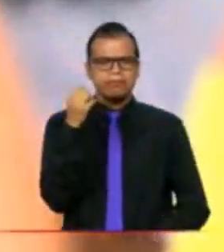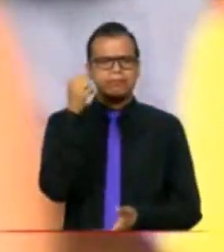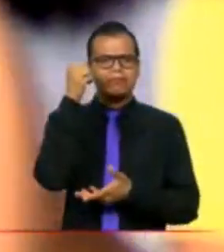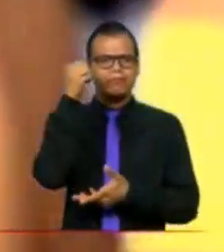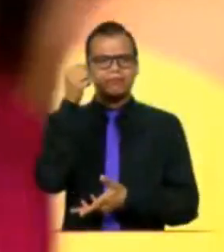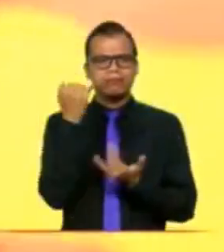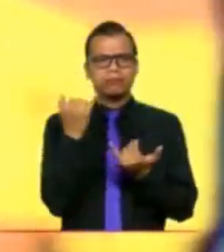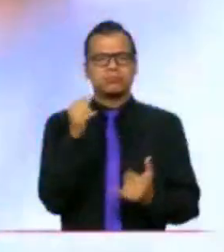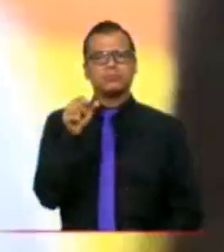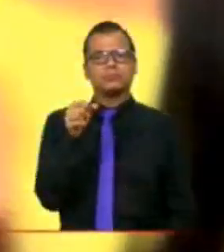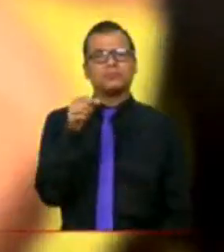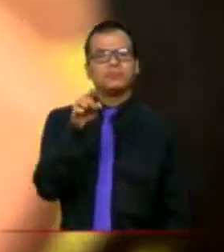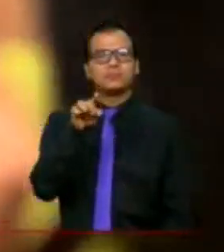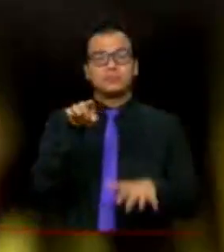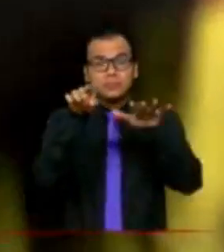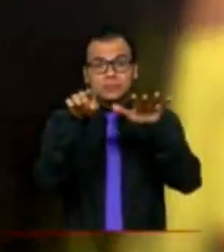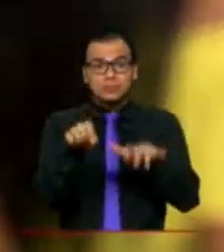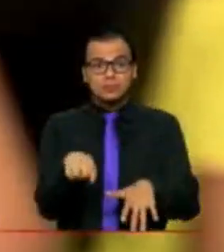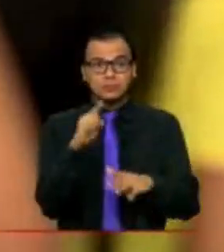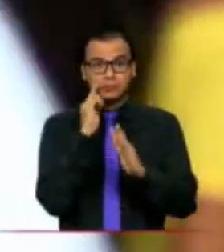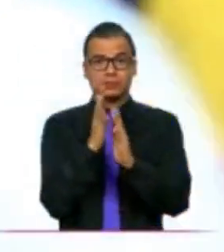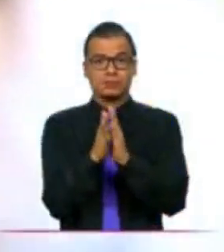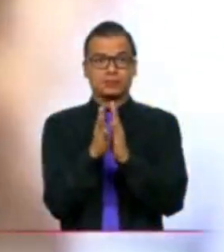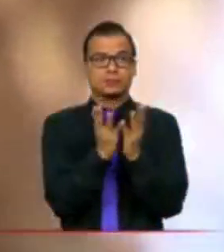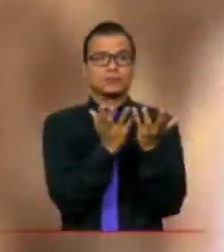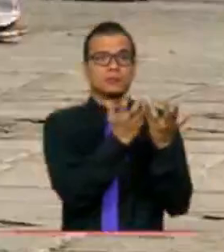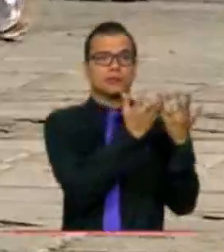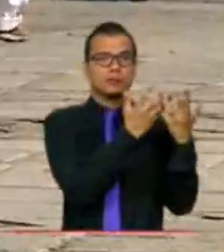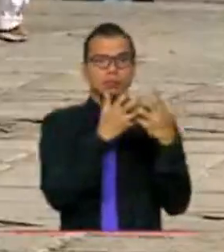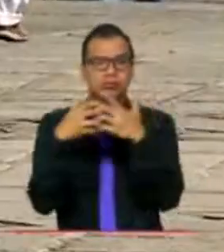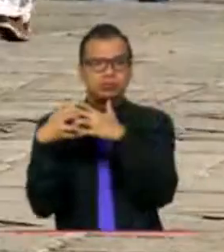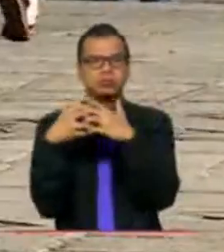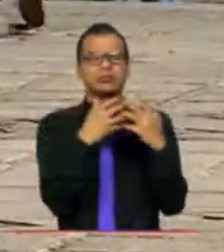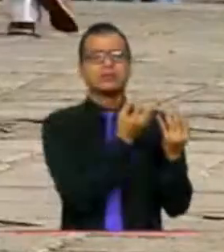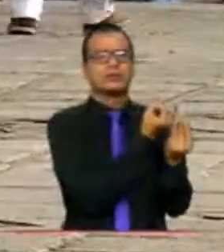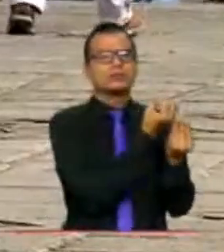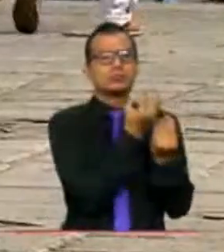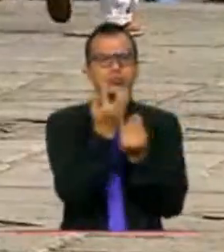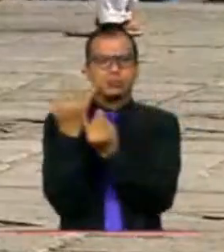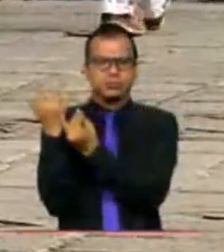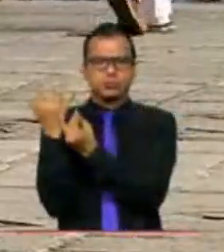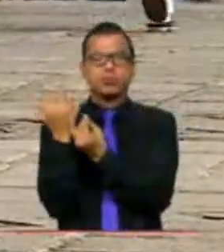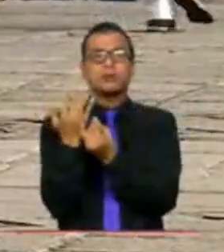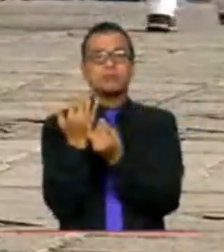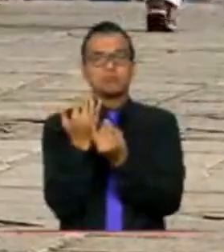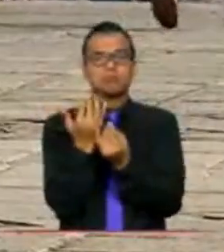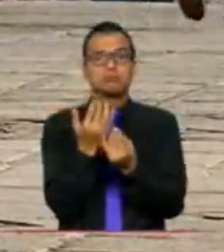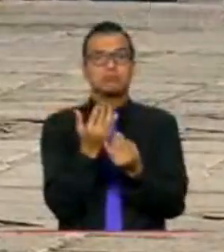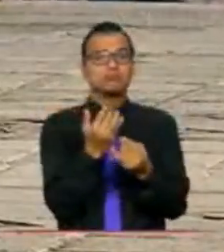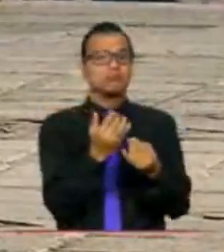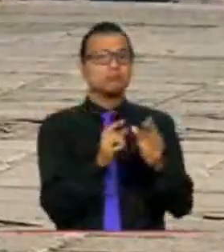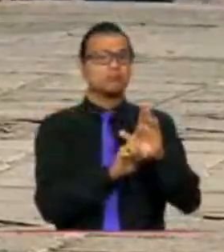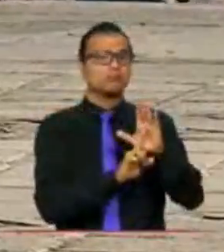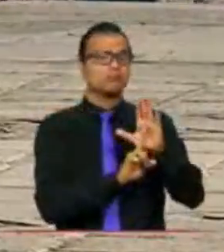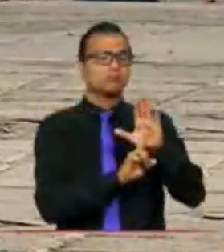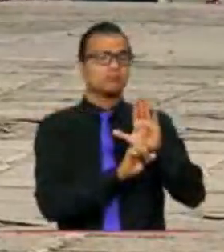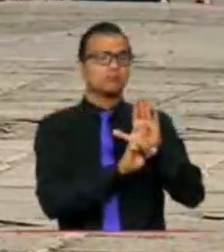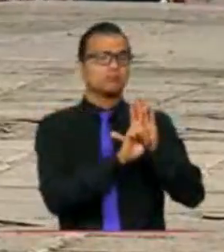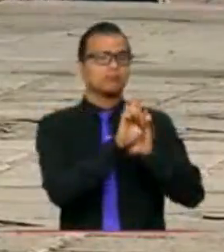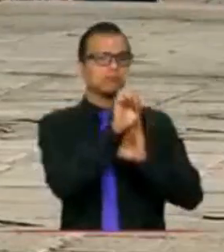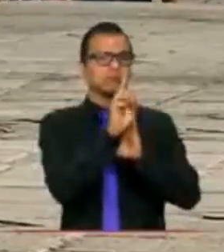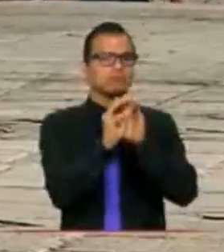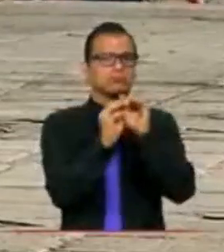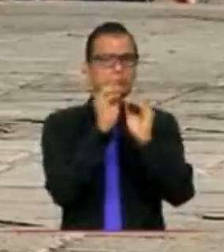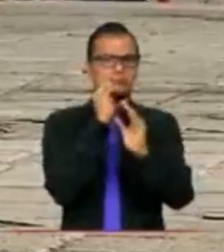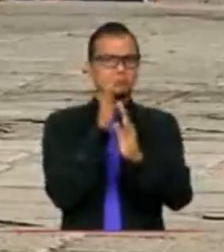Entonces, aquí es importante destacar la industria, que tuvo un crecimiento importante. Importante también decir